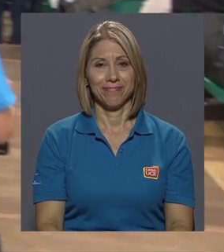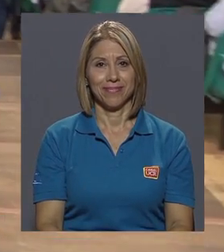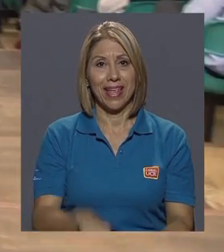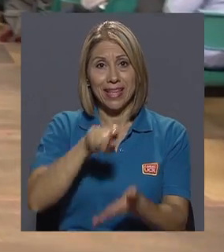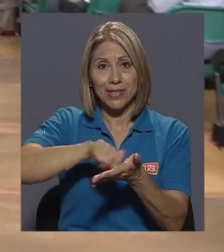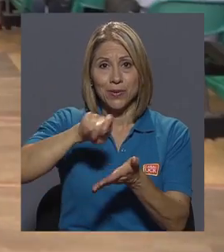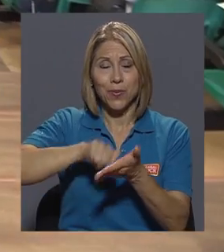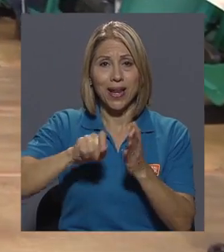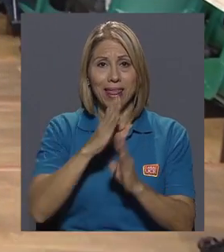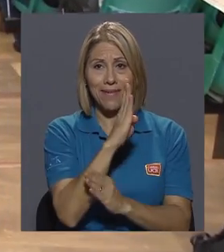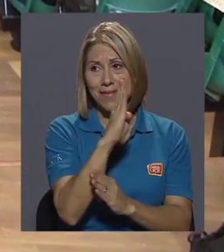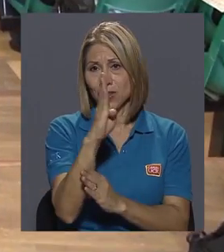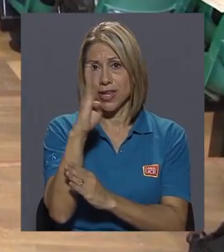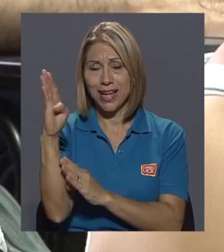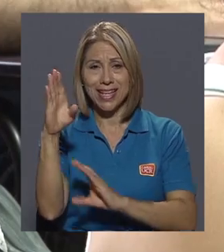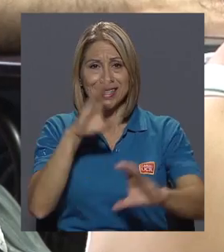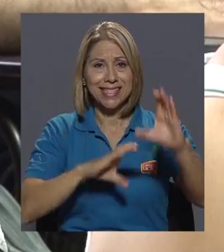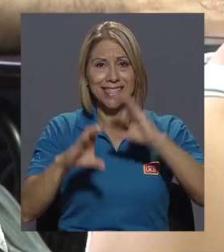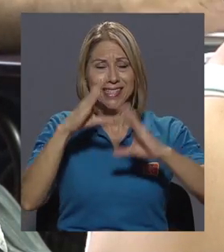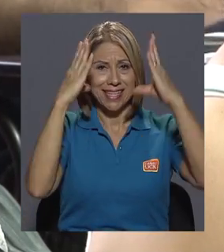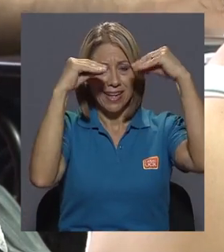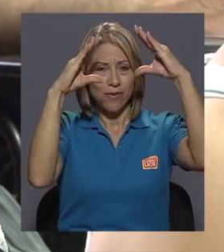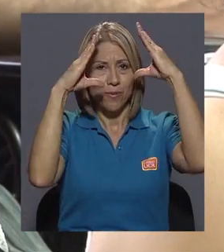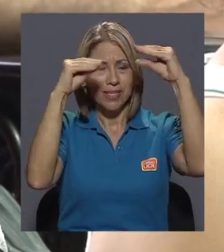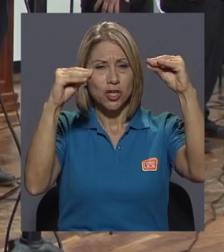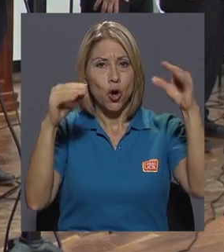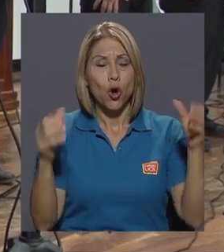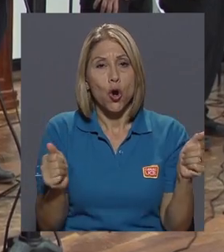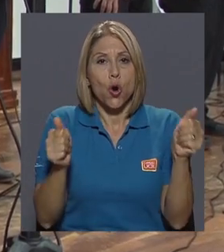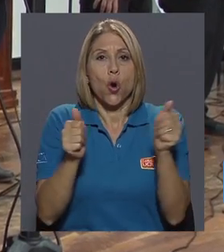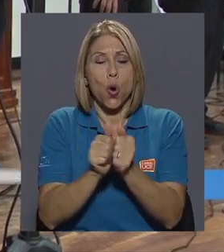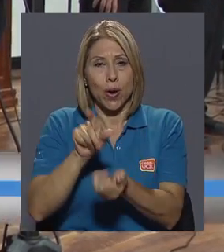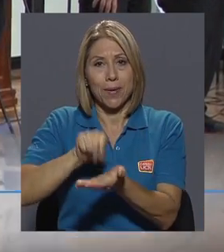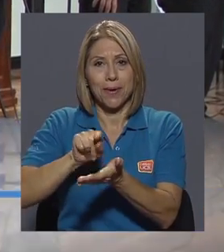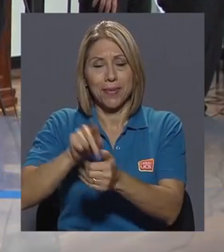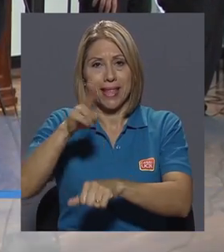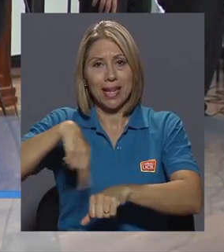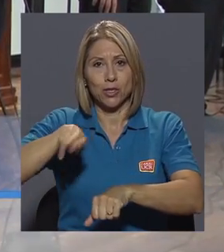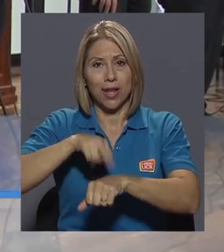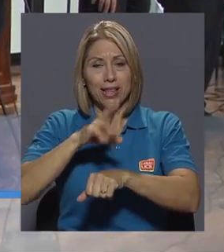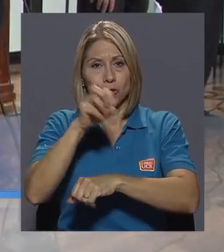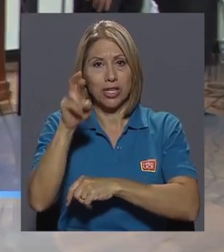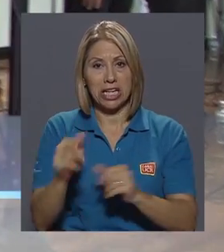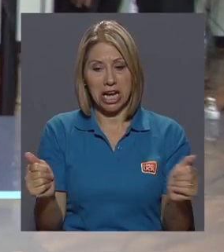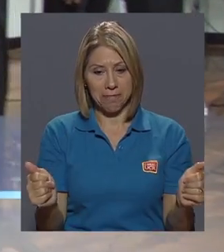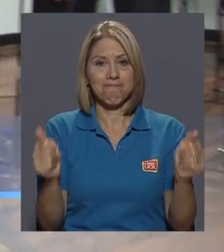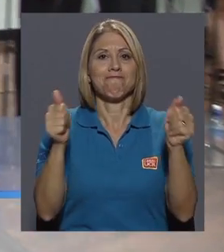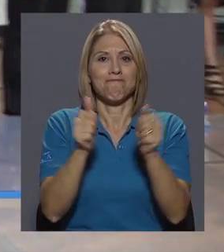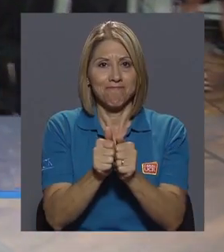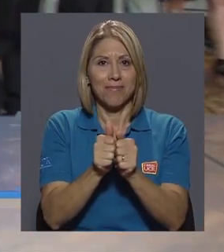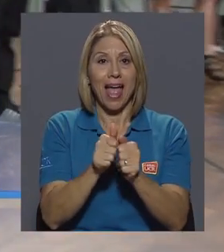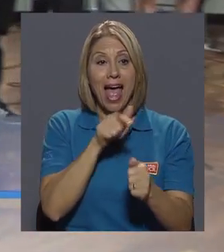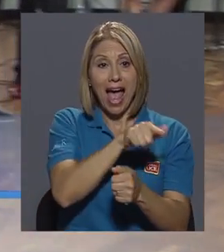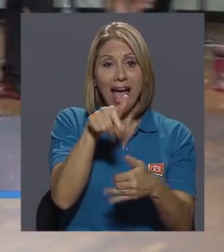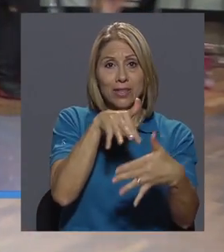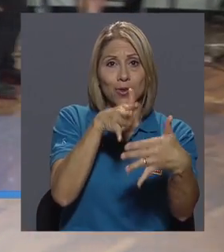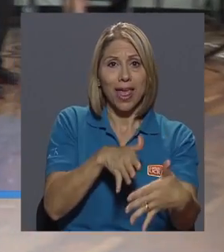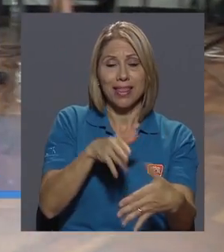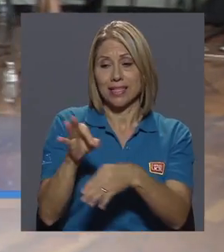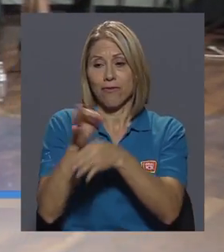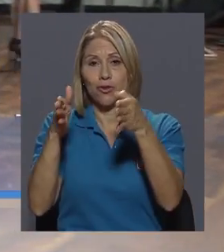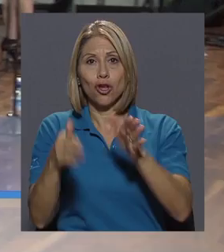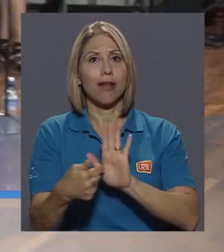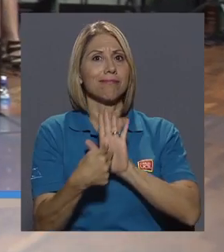la escuela de bibliotecología y ciencias de la información en conjunto con la imprenta nacional de costa rica ofrecieron estudiantes y funcionarios un